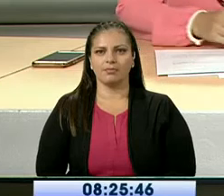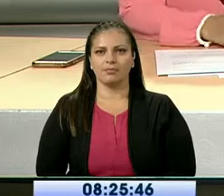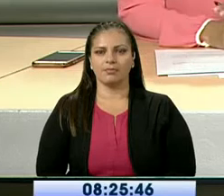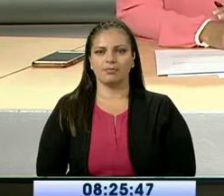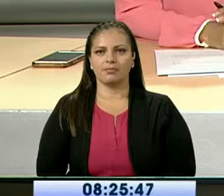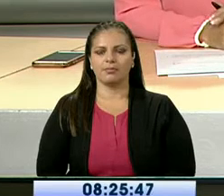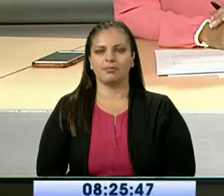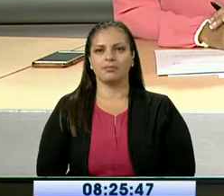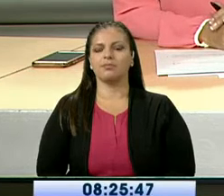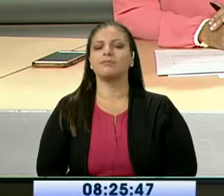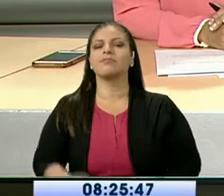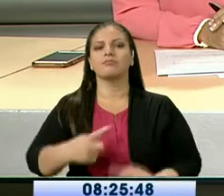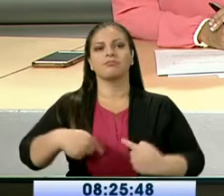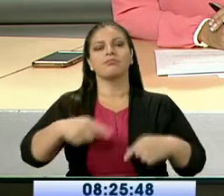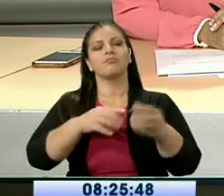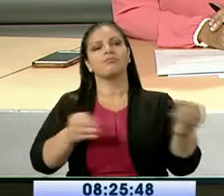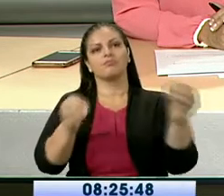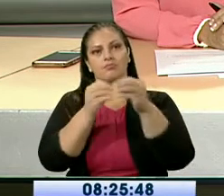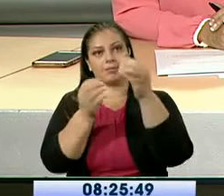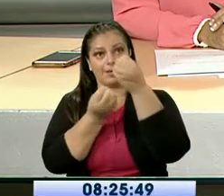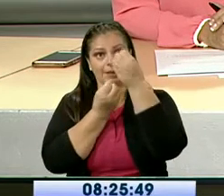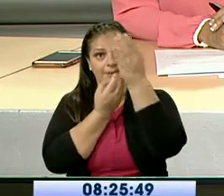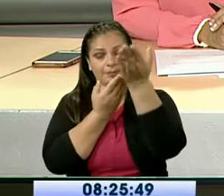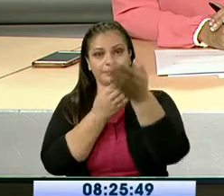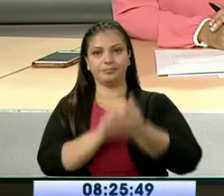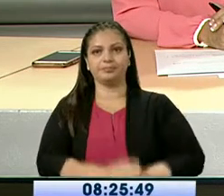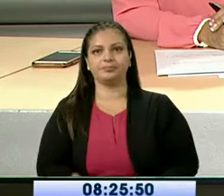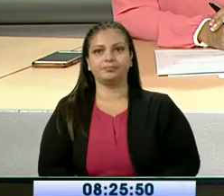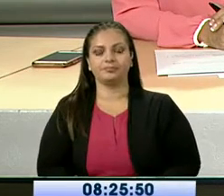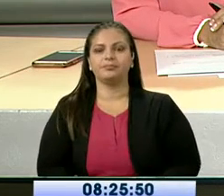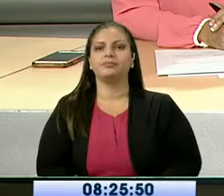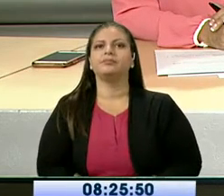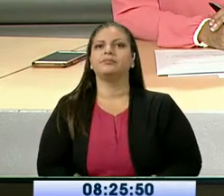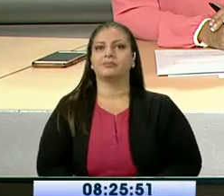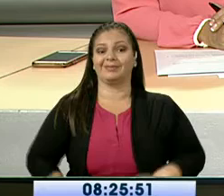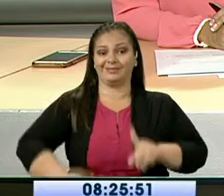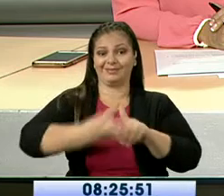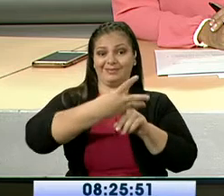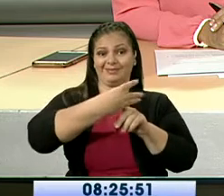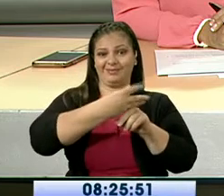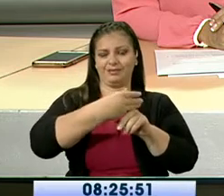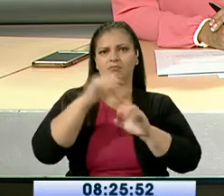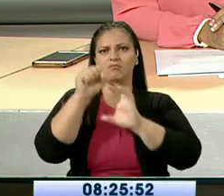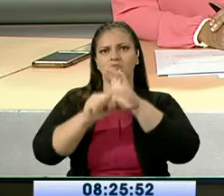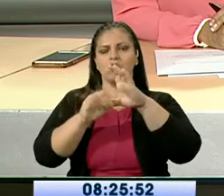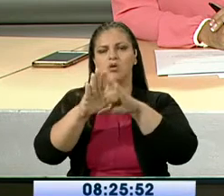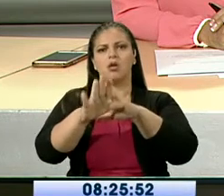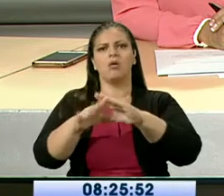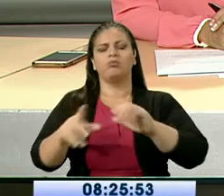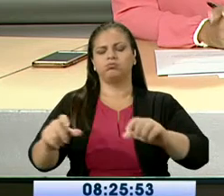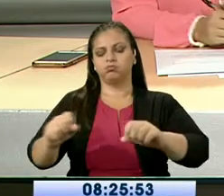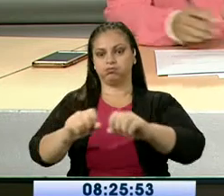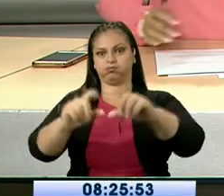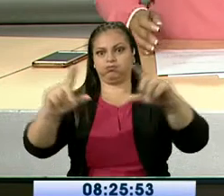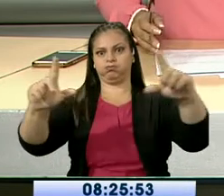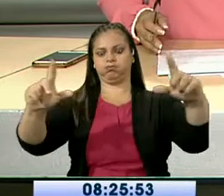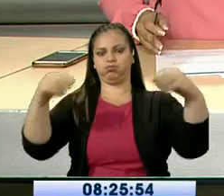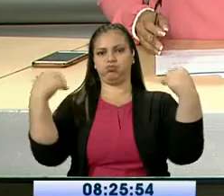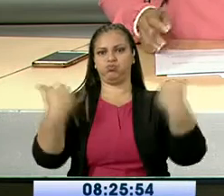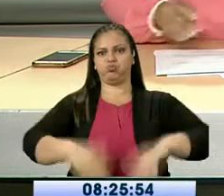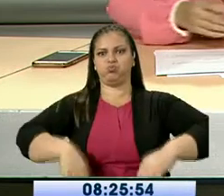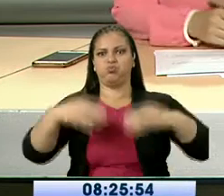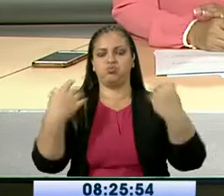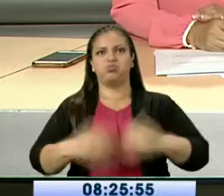Ya estamos de regreso con más información. Tras la divulgación del video que muestra a un agente de la Comisión de Tránsito del